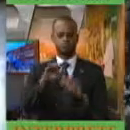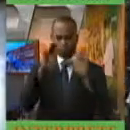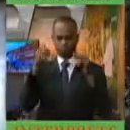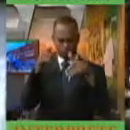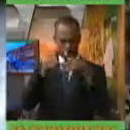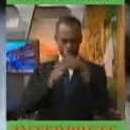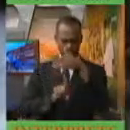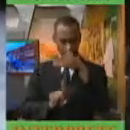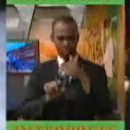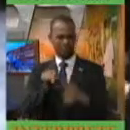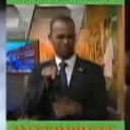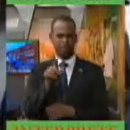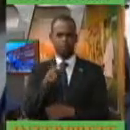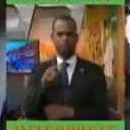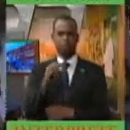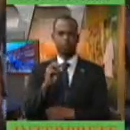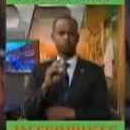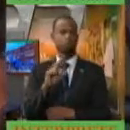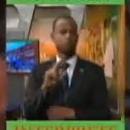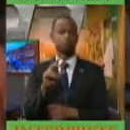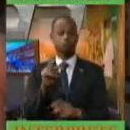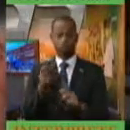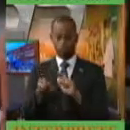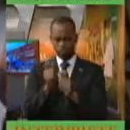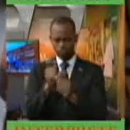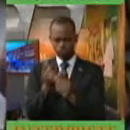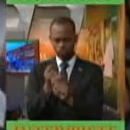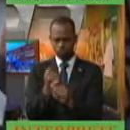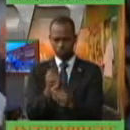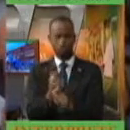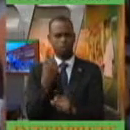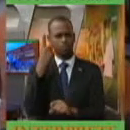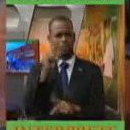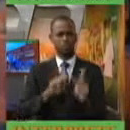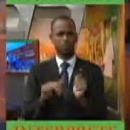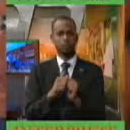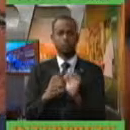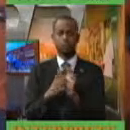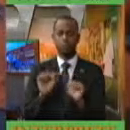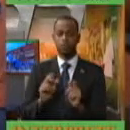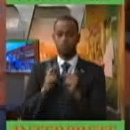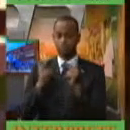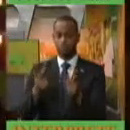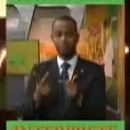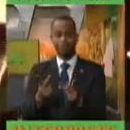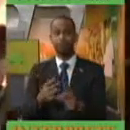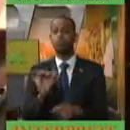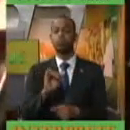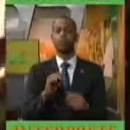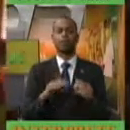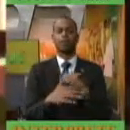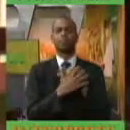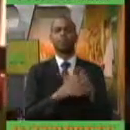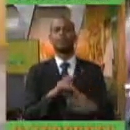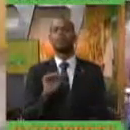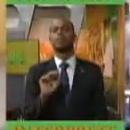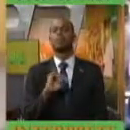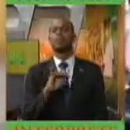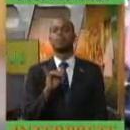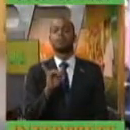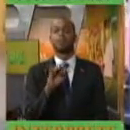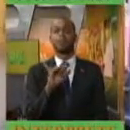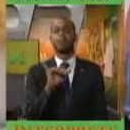discapacidad puedan visitar esta cueva, pero asimismo en la playa de Najayo se han estado